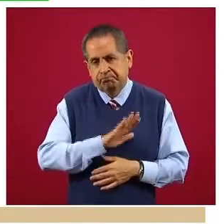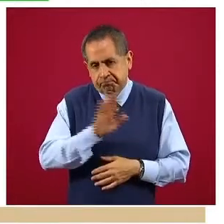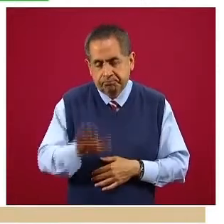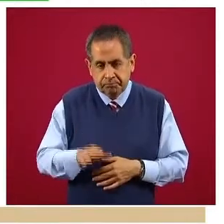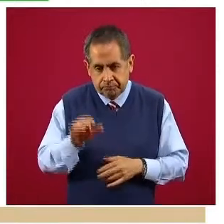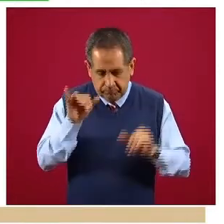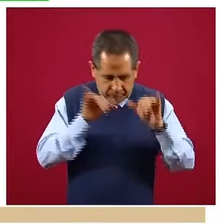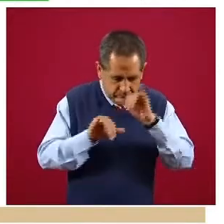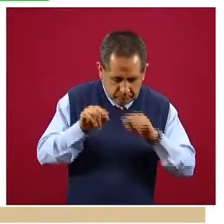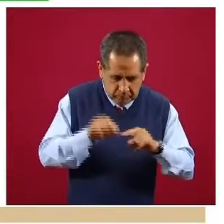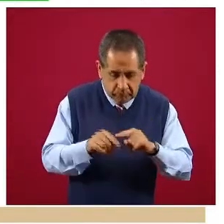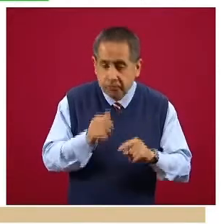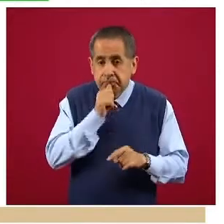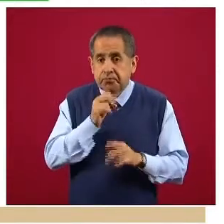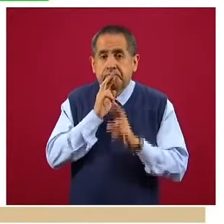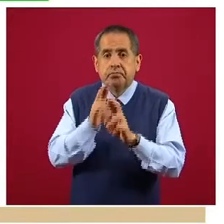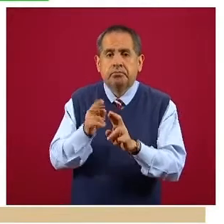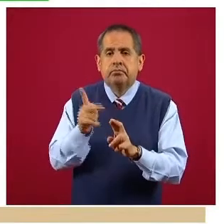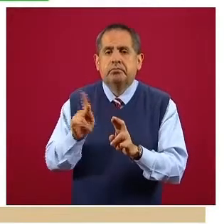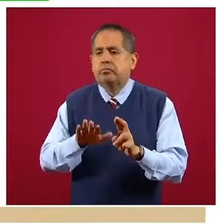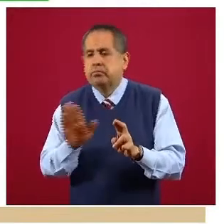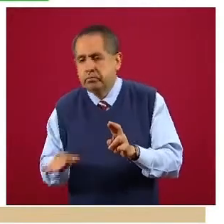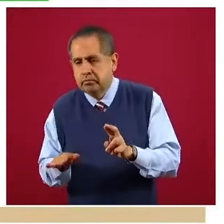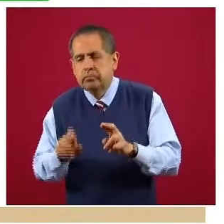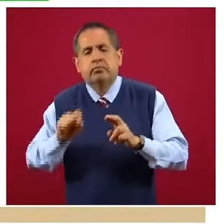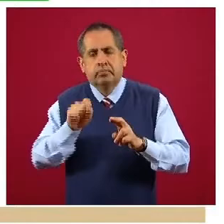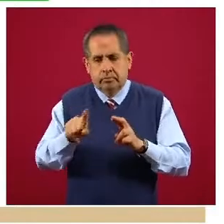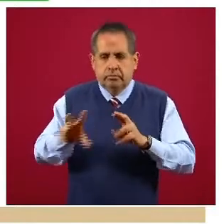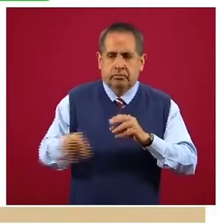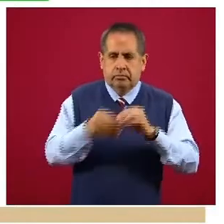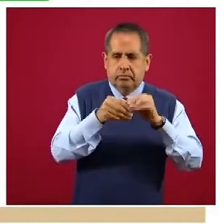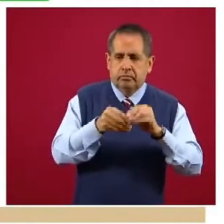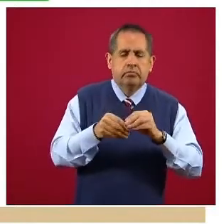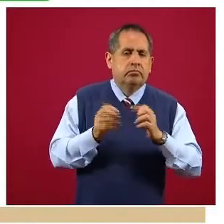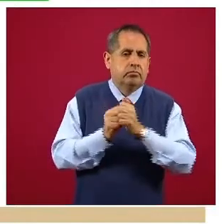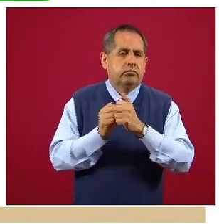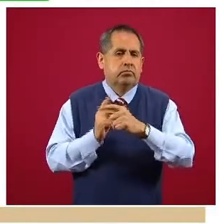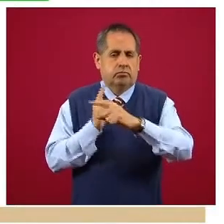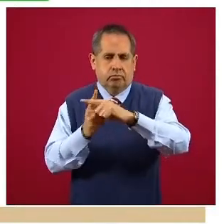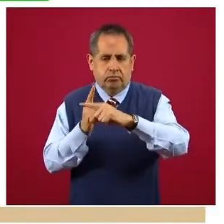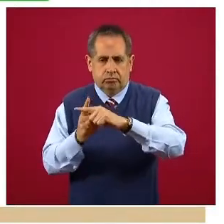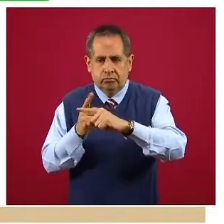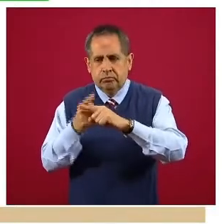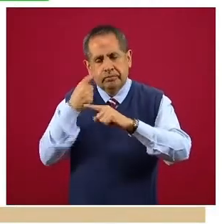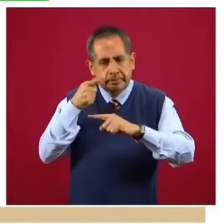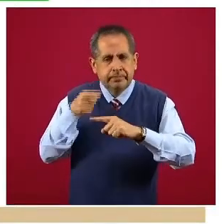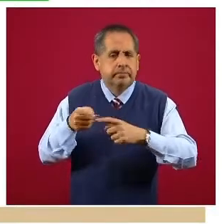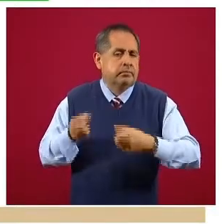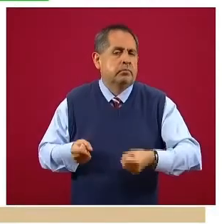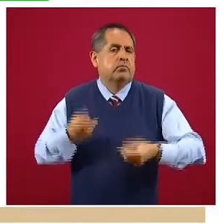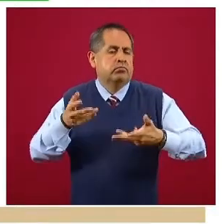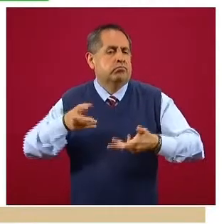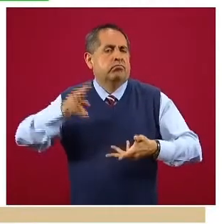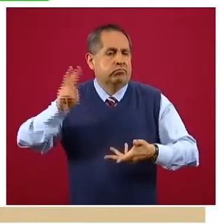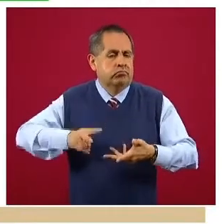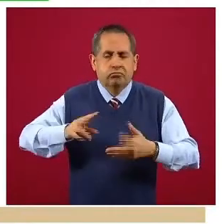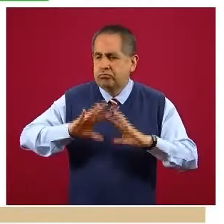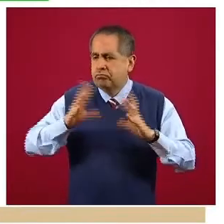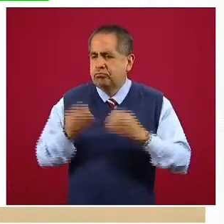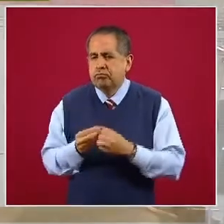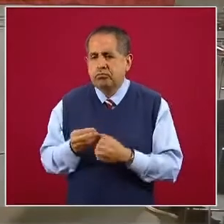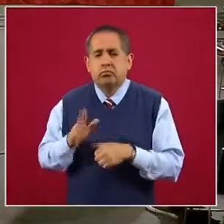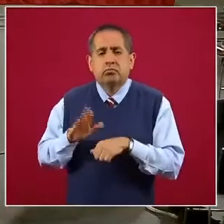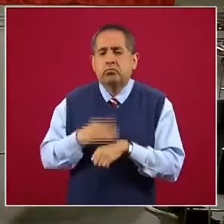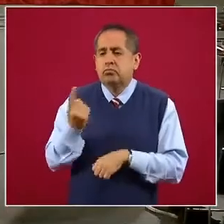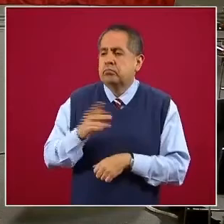resultado de laboratorio está aún pendiente, también aplicamos el porcentaje de positividad para estimar cuál realmente sería